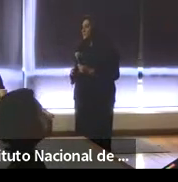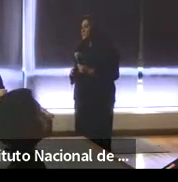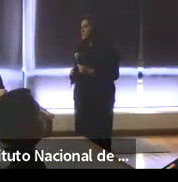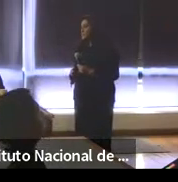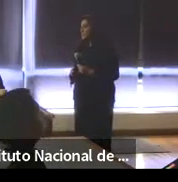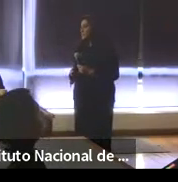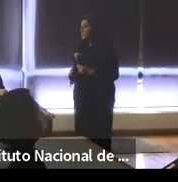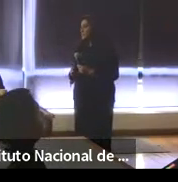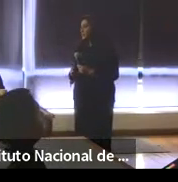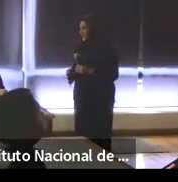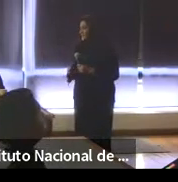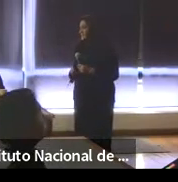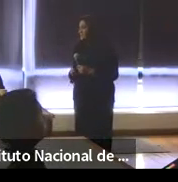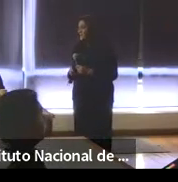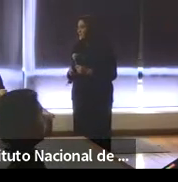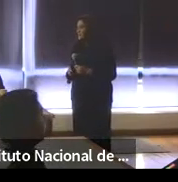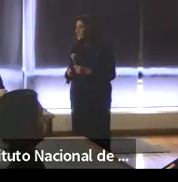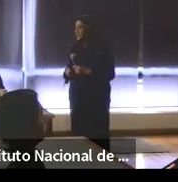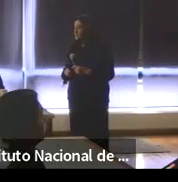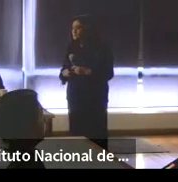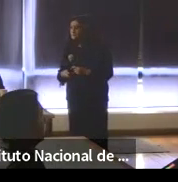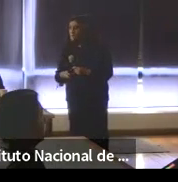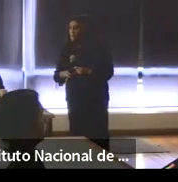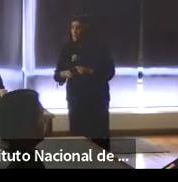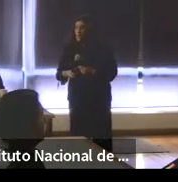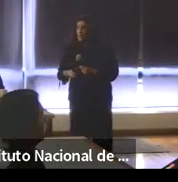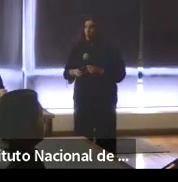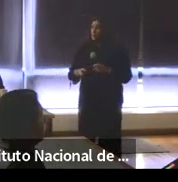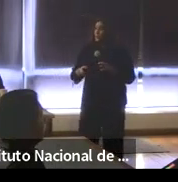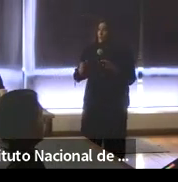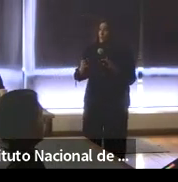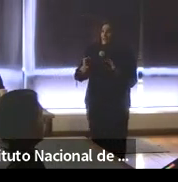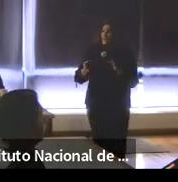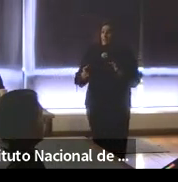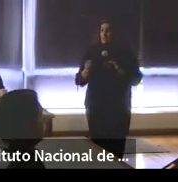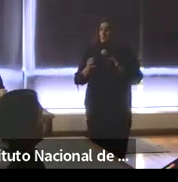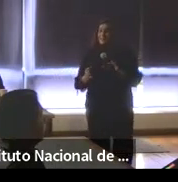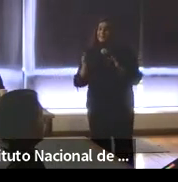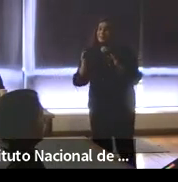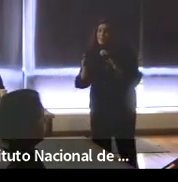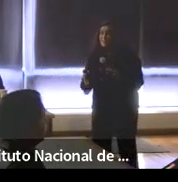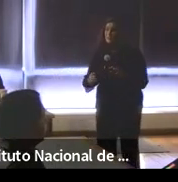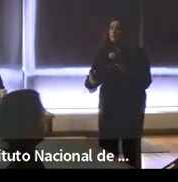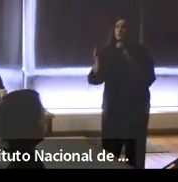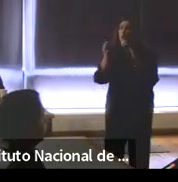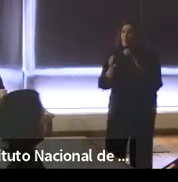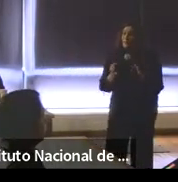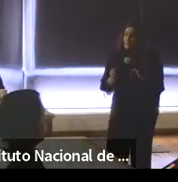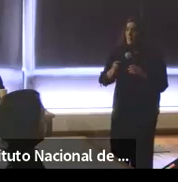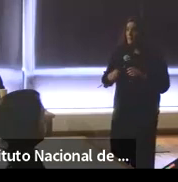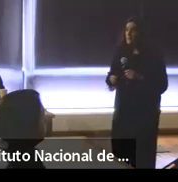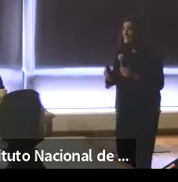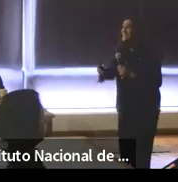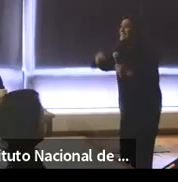procedimientos organizacionalmente hablando cuando una organización tiene establecida su